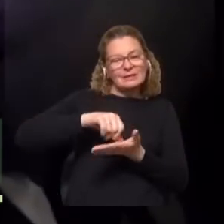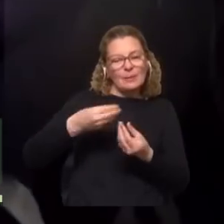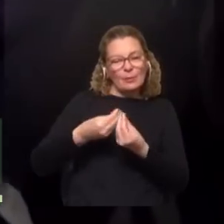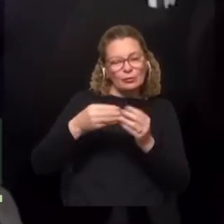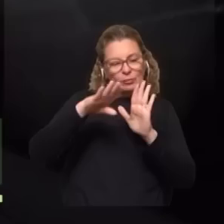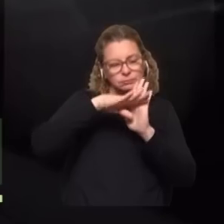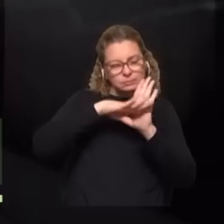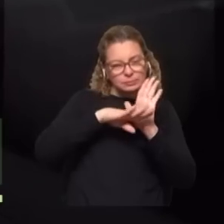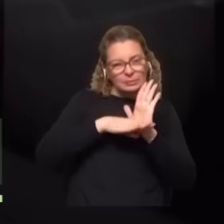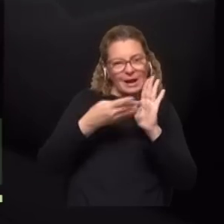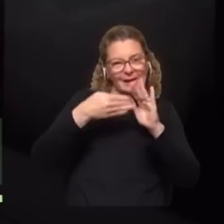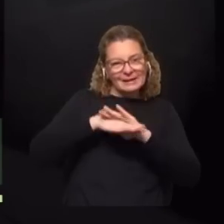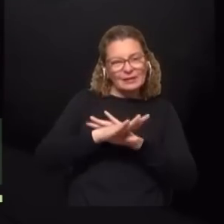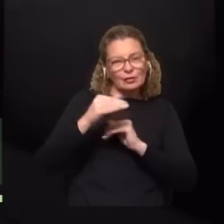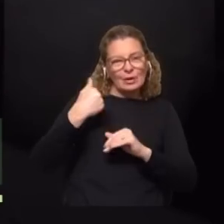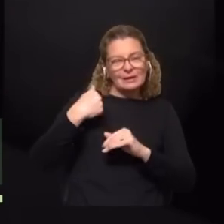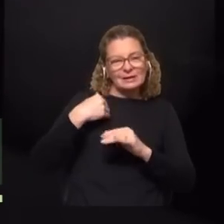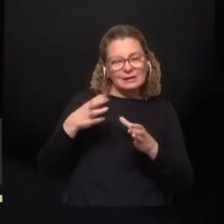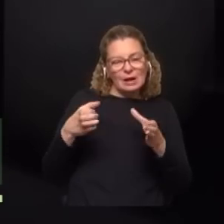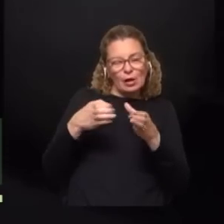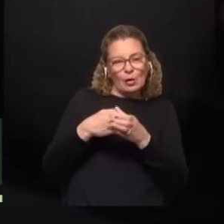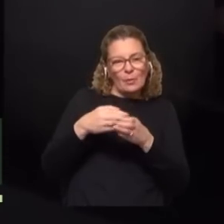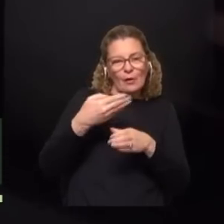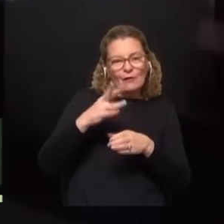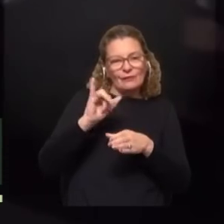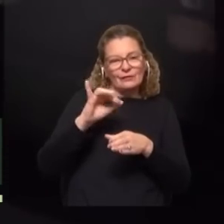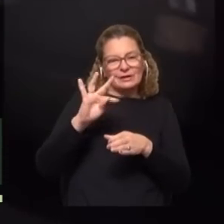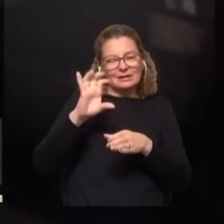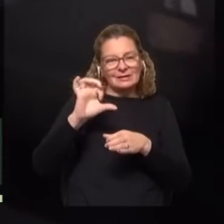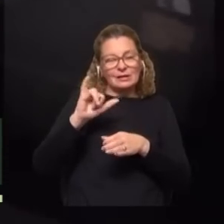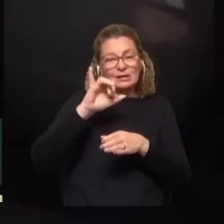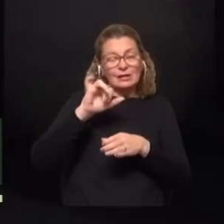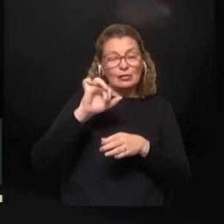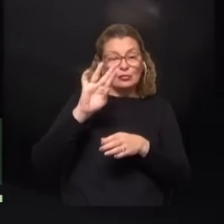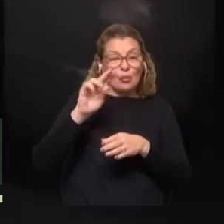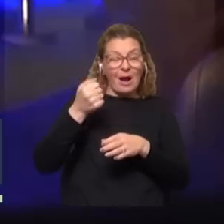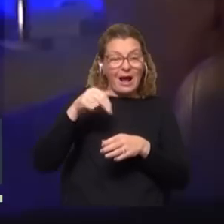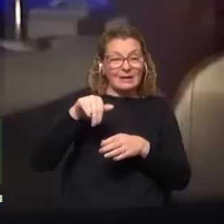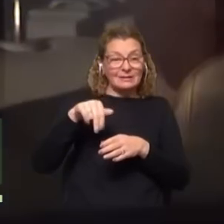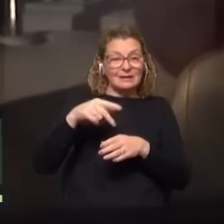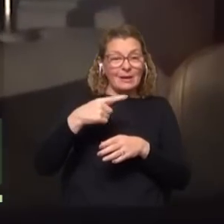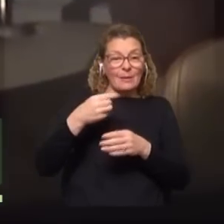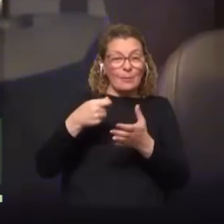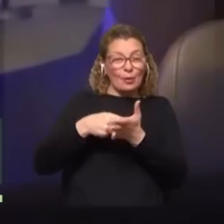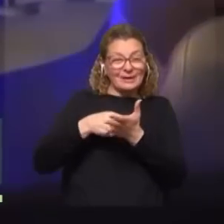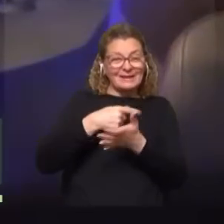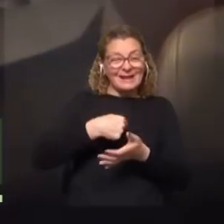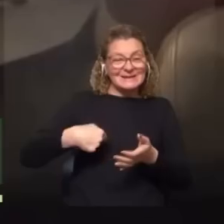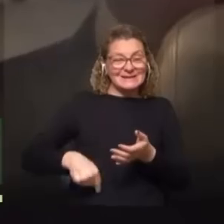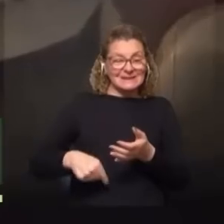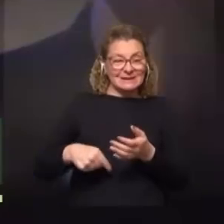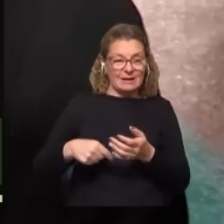amplia agenda que incluyó el ingreso de Argentina al bloque de los brics y el uso del Joan la moneda china en sus transacciones comerciales